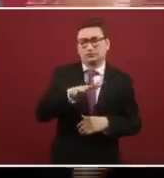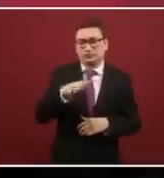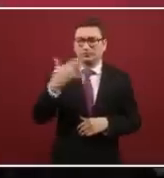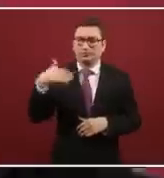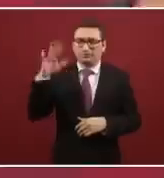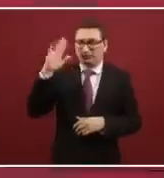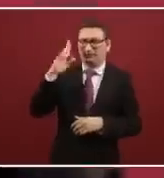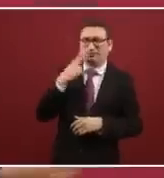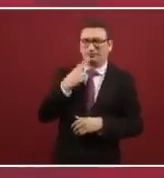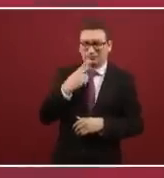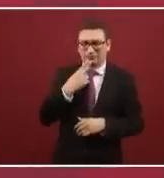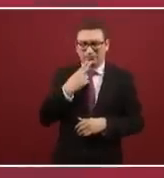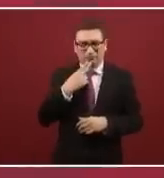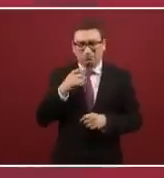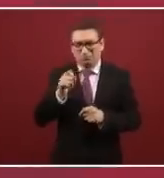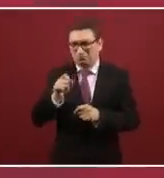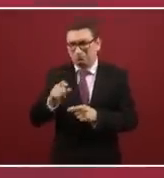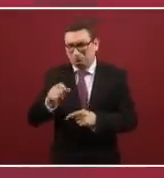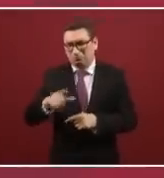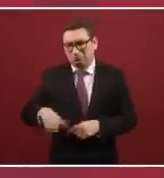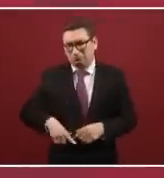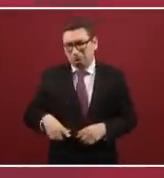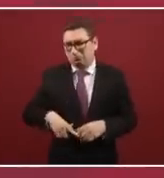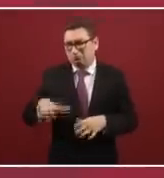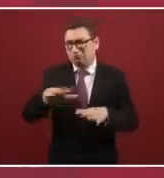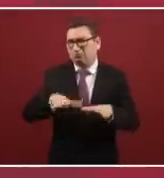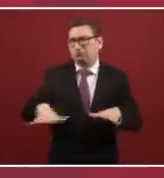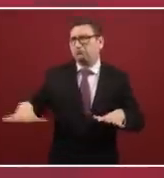tenía mucho espacio,